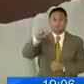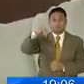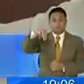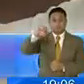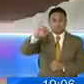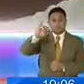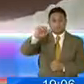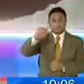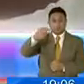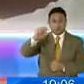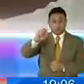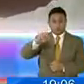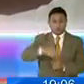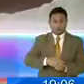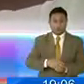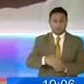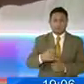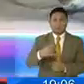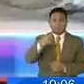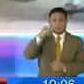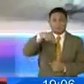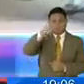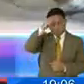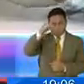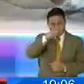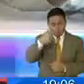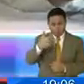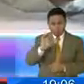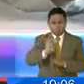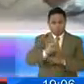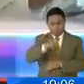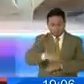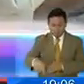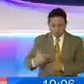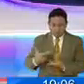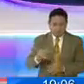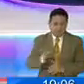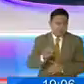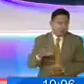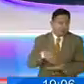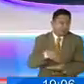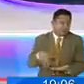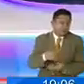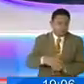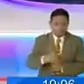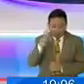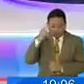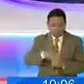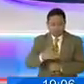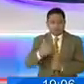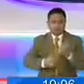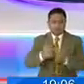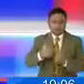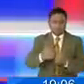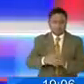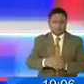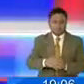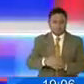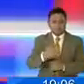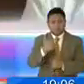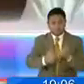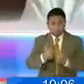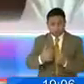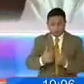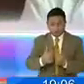el diálogo de este domingo deja a los ecuatorianos en las mismas condiciones de incertidumbre. Coinciden a afirmar que los candidatos prefirieron no